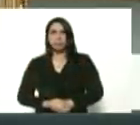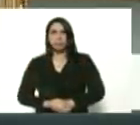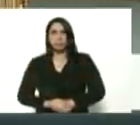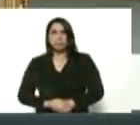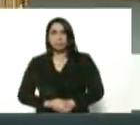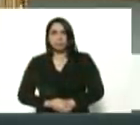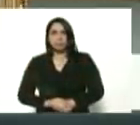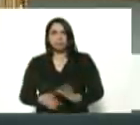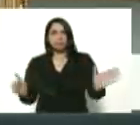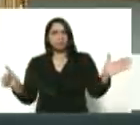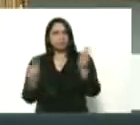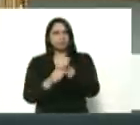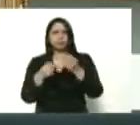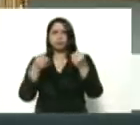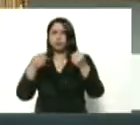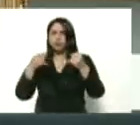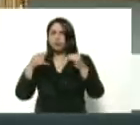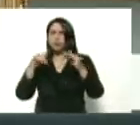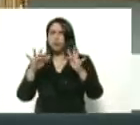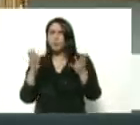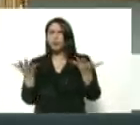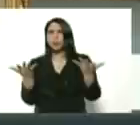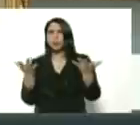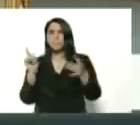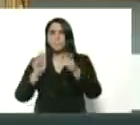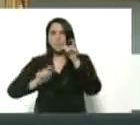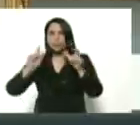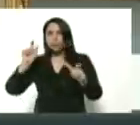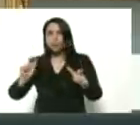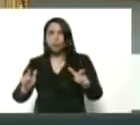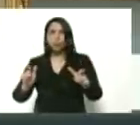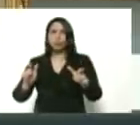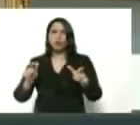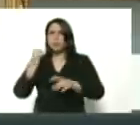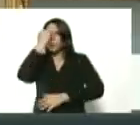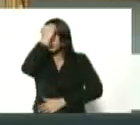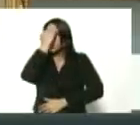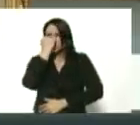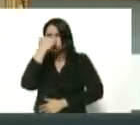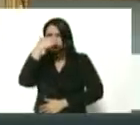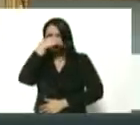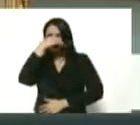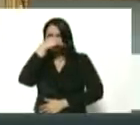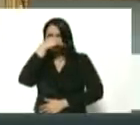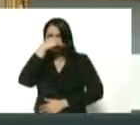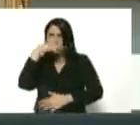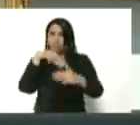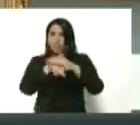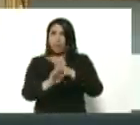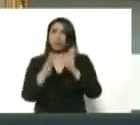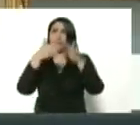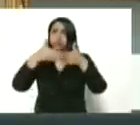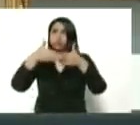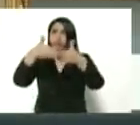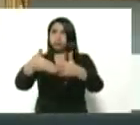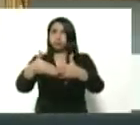se determinó el número de personas, de mercenarios terroristas que venían en esa embarcación.